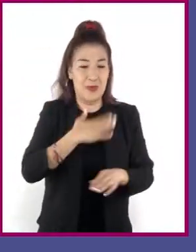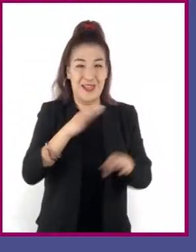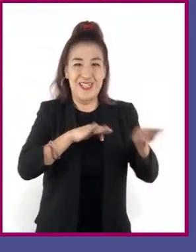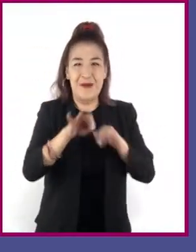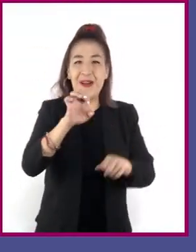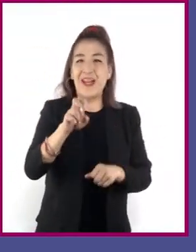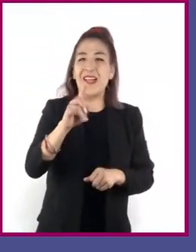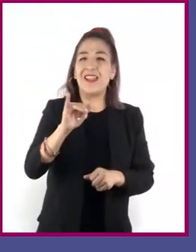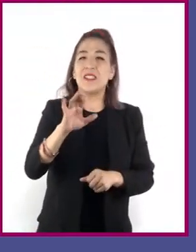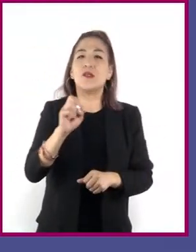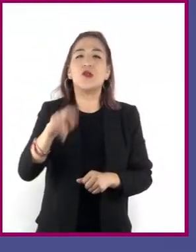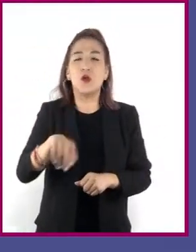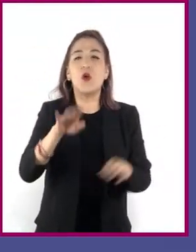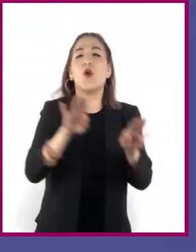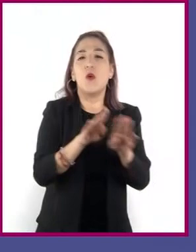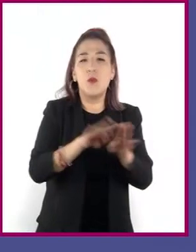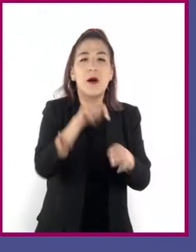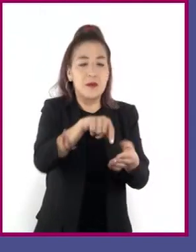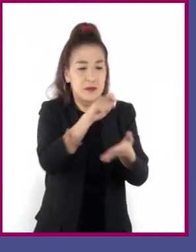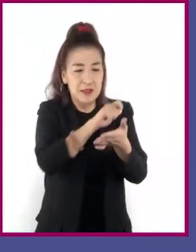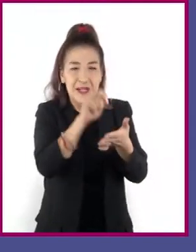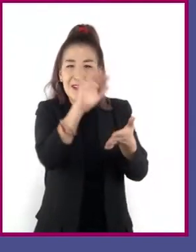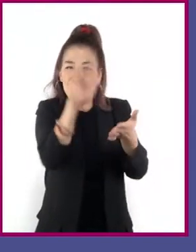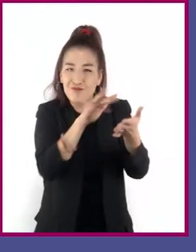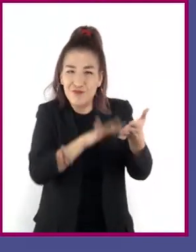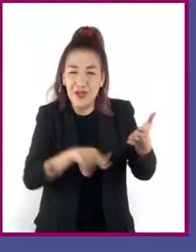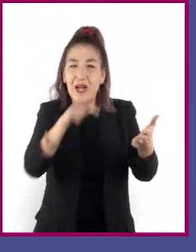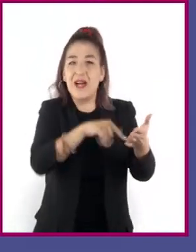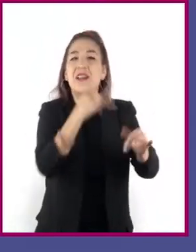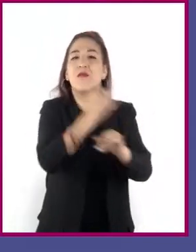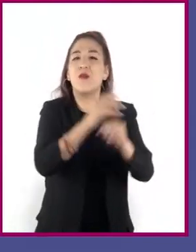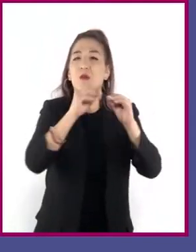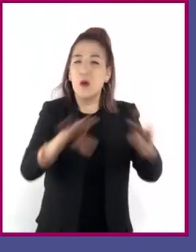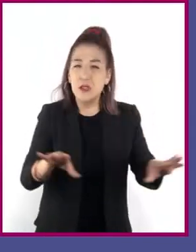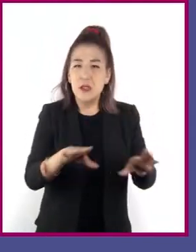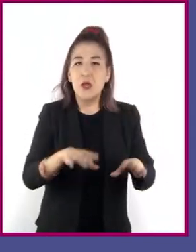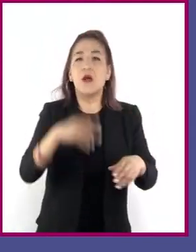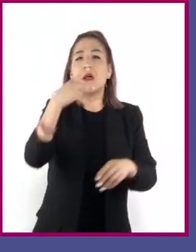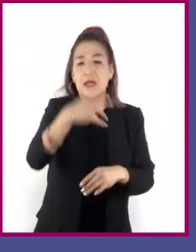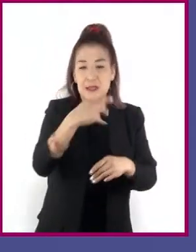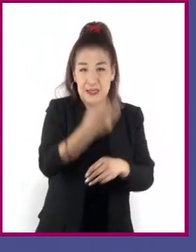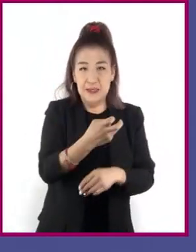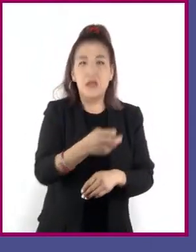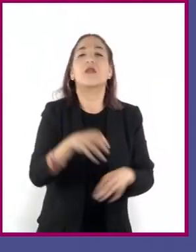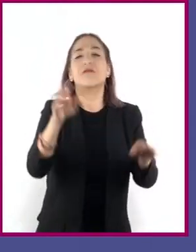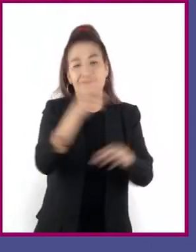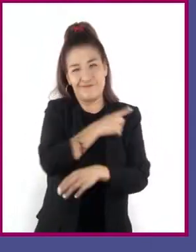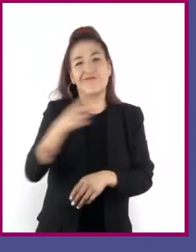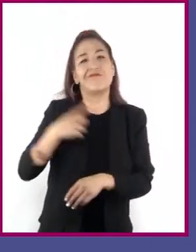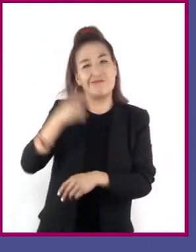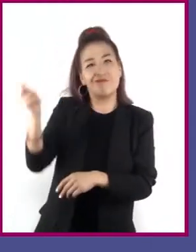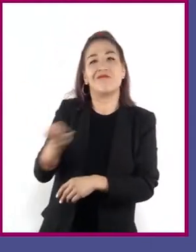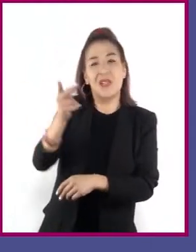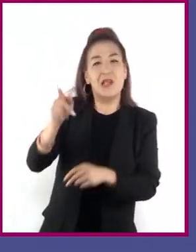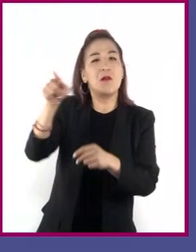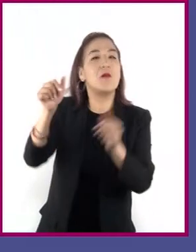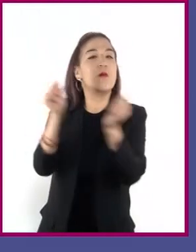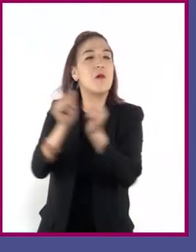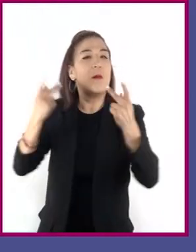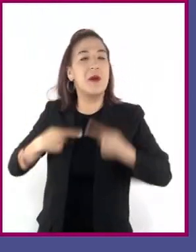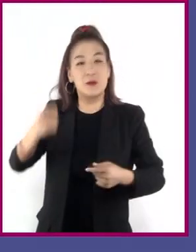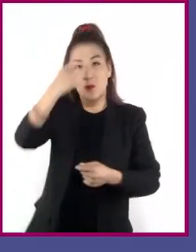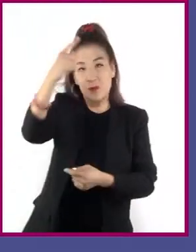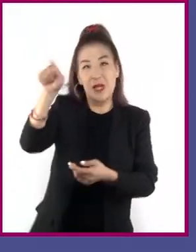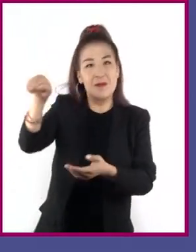este tipo de notas bueno de artículos o de editoriales si se presenta directamente por la persona